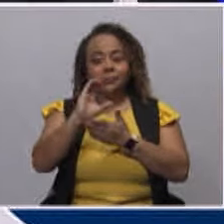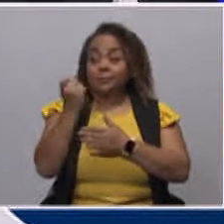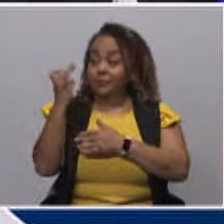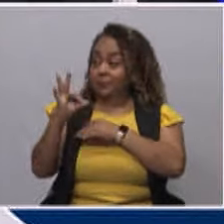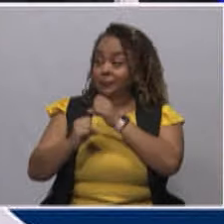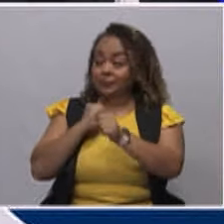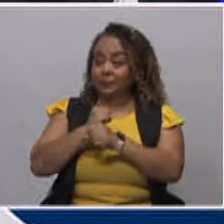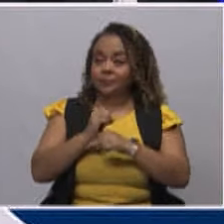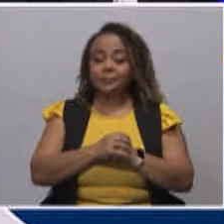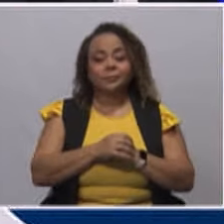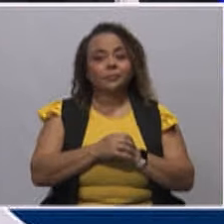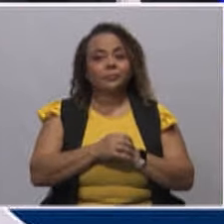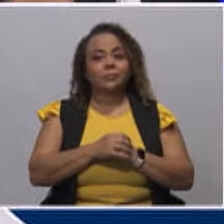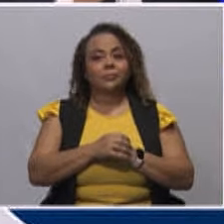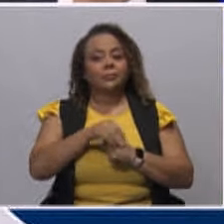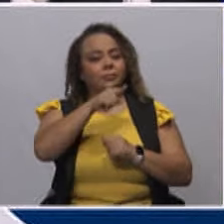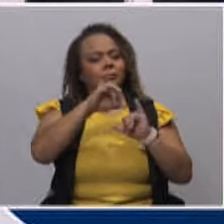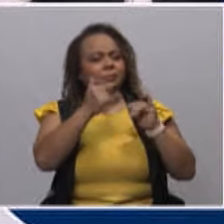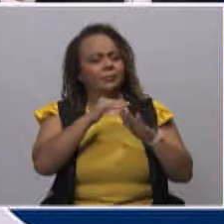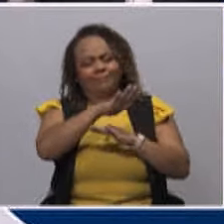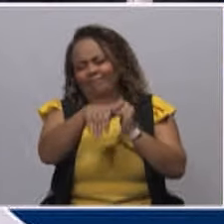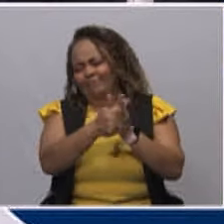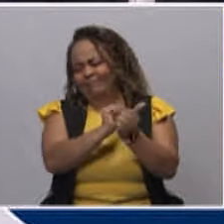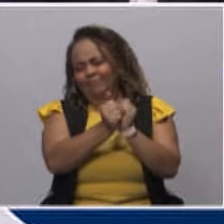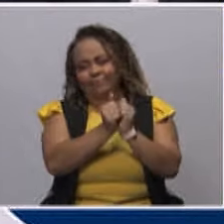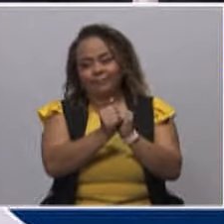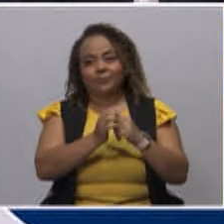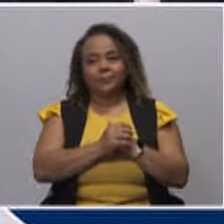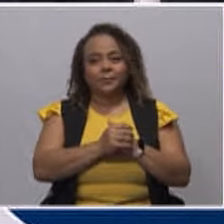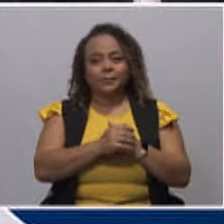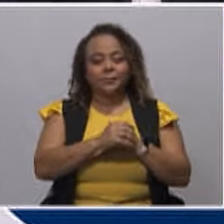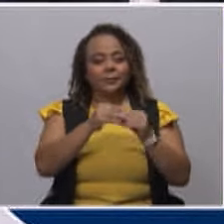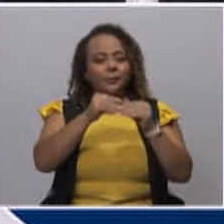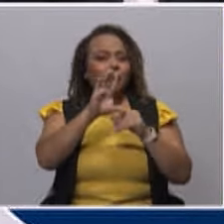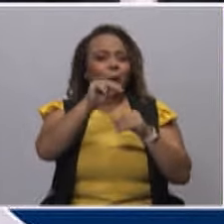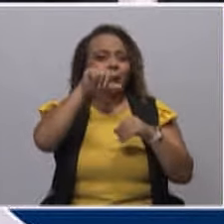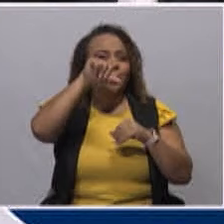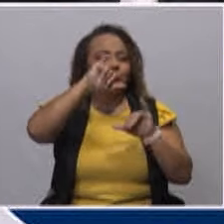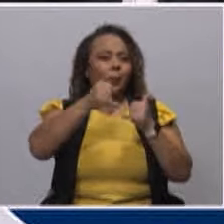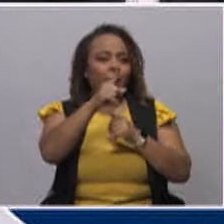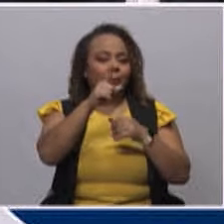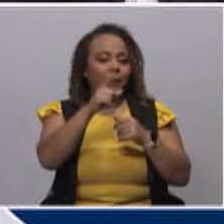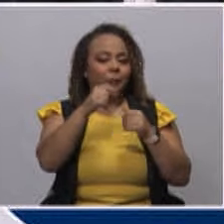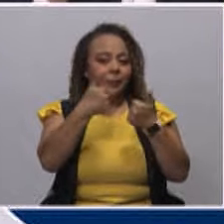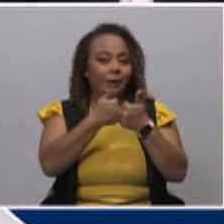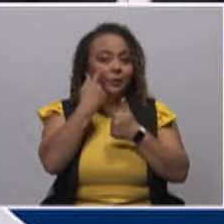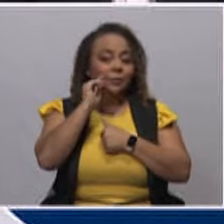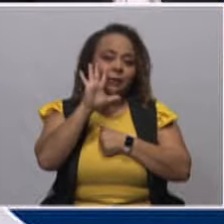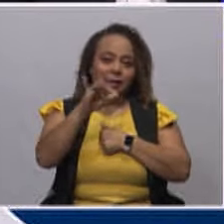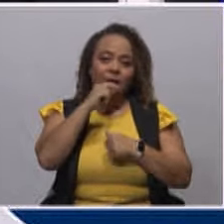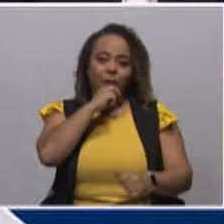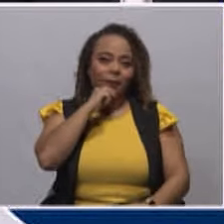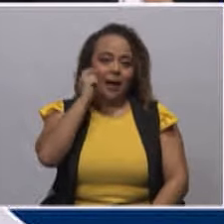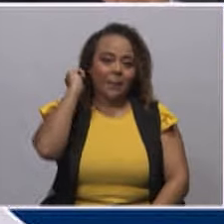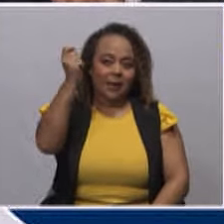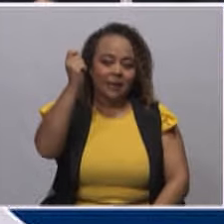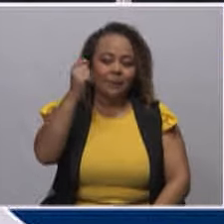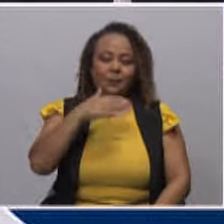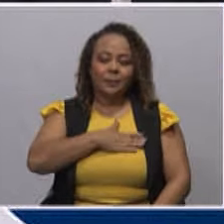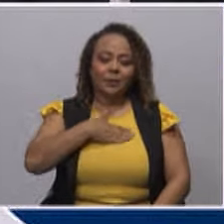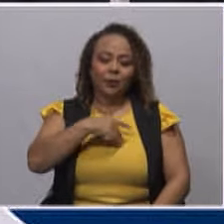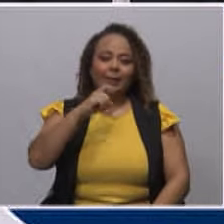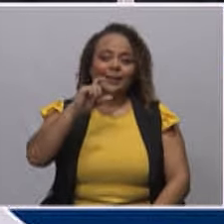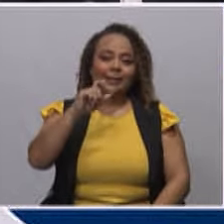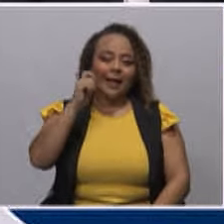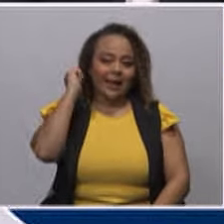años que jugó toda la temporada con se perdió un partido nada más por la acumulación de cinco amarillas y después de ahí